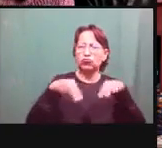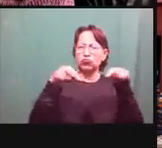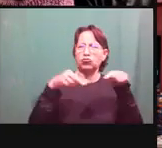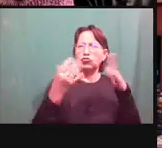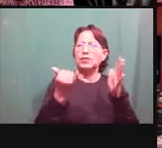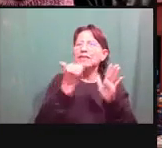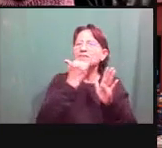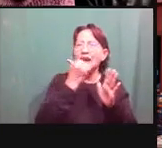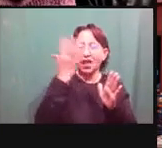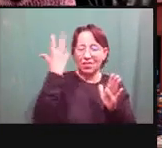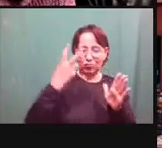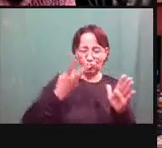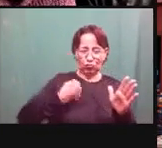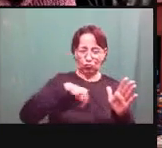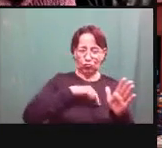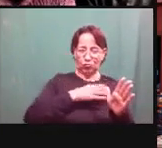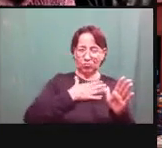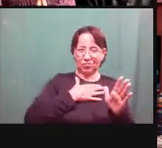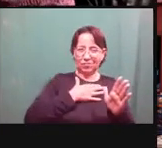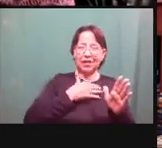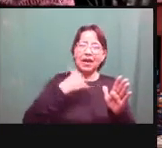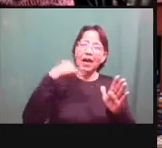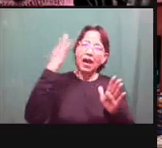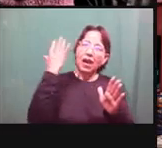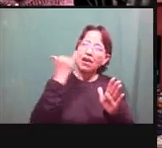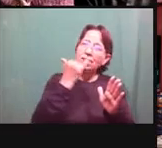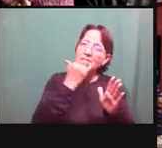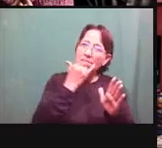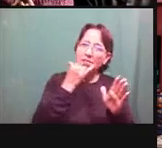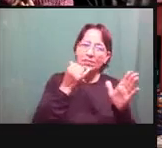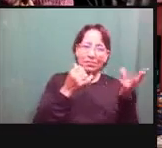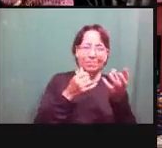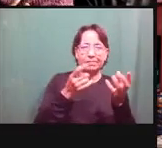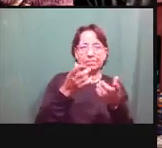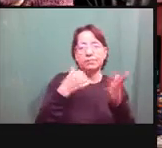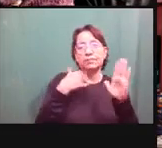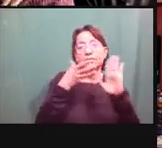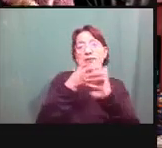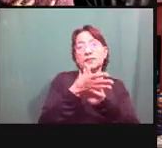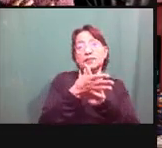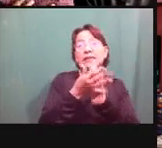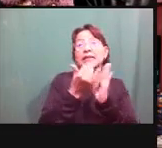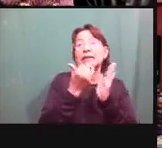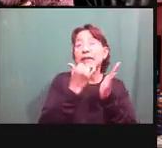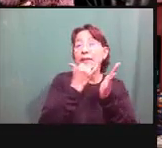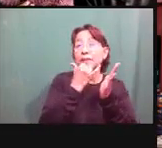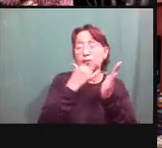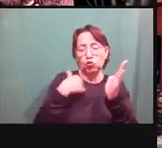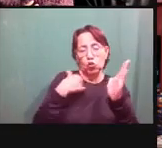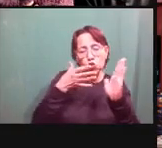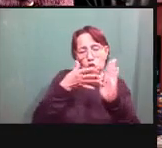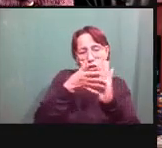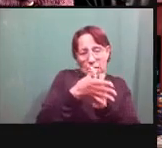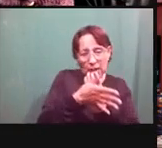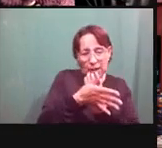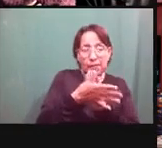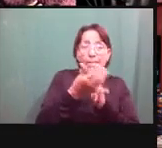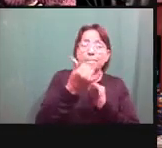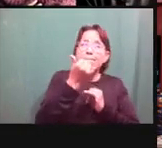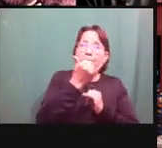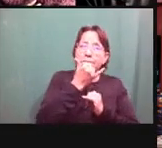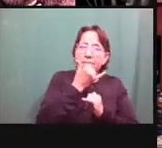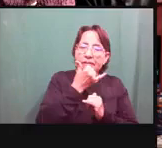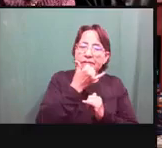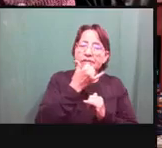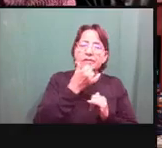nosotras, precisamente desde los lugares donde están centralizados? Porque si no decimos qué nos pasó, pues no tenemos como empatía o relacionamiento con el